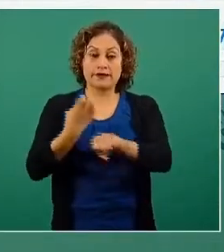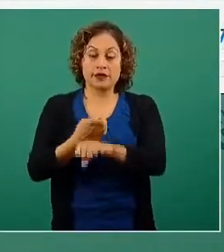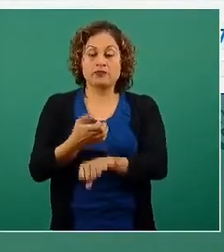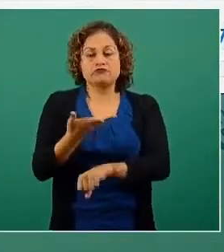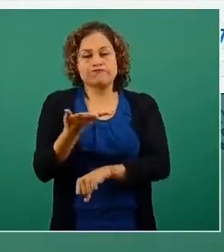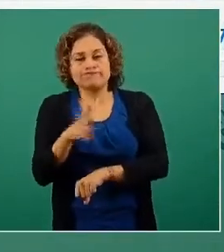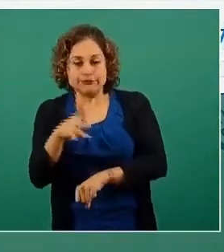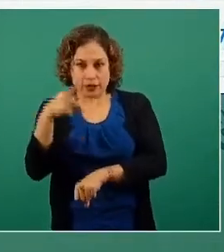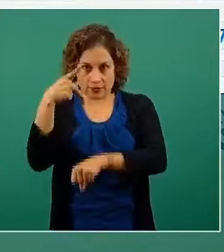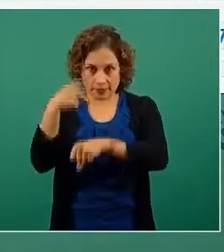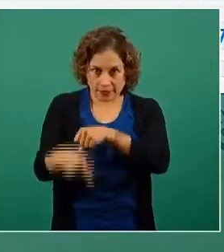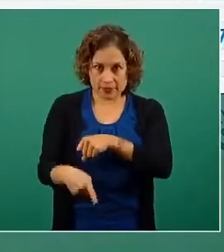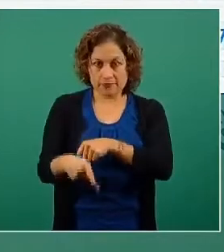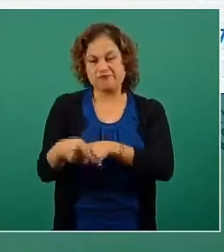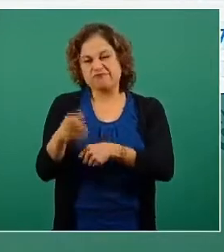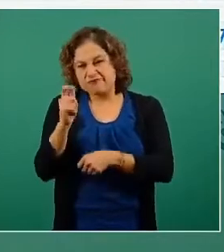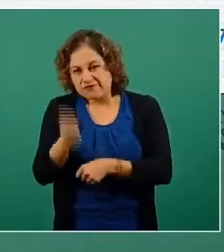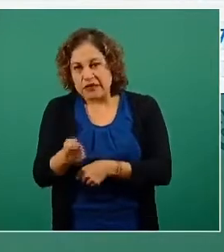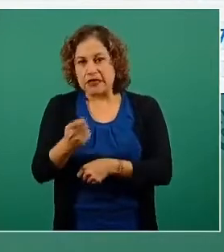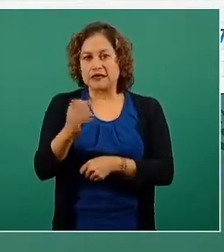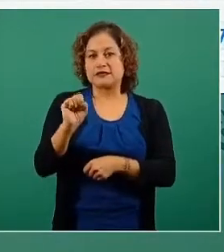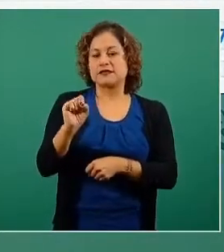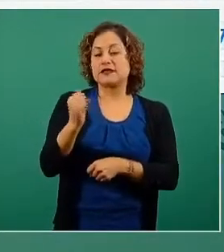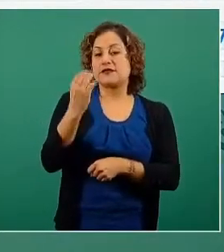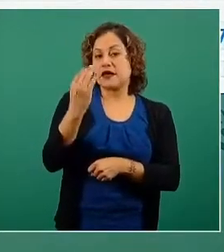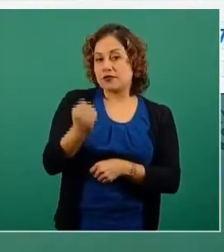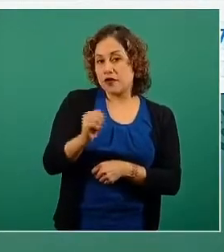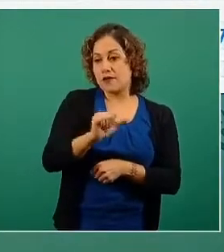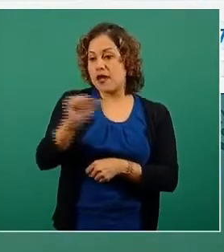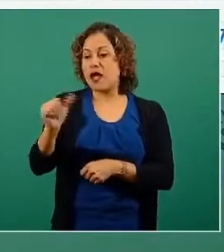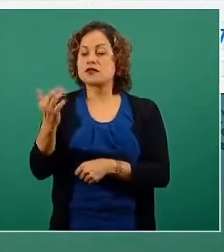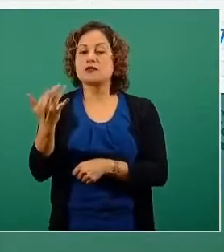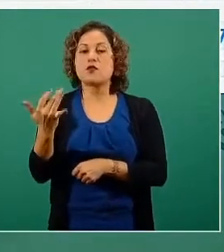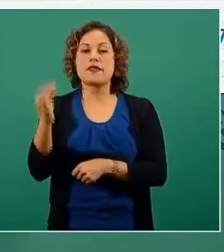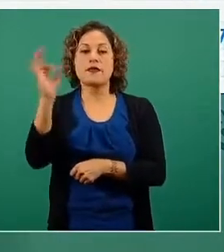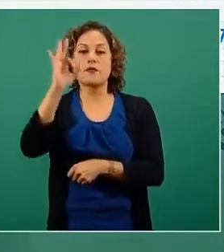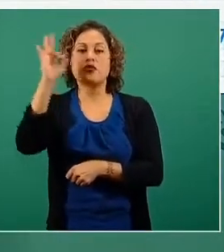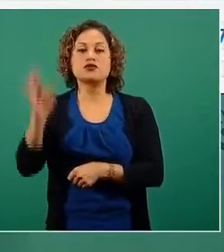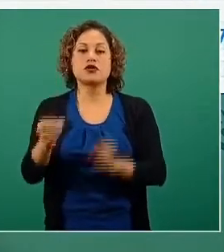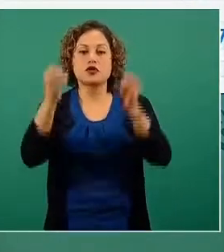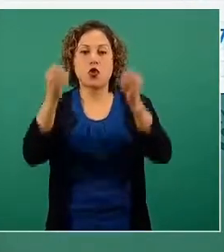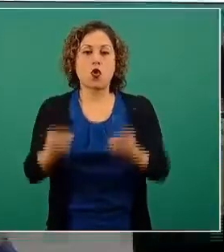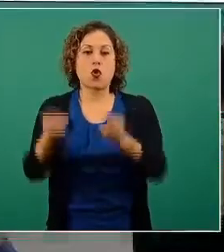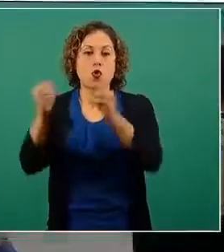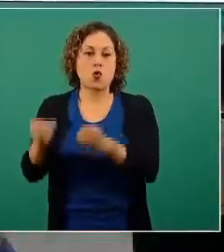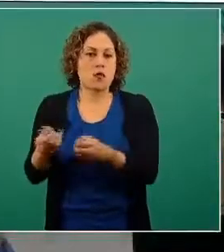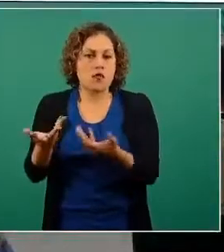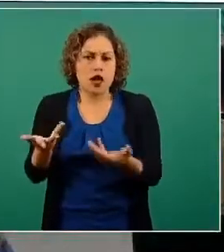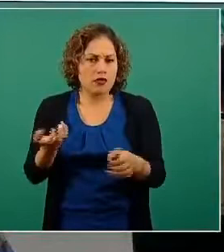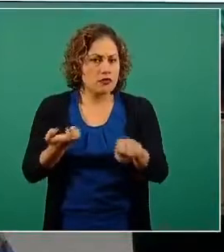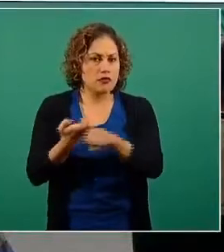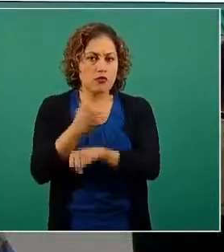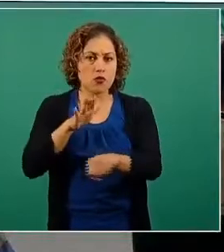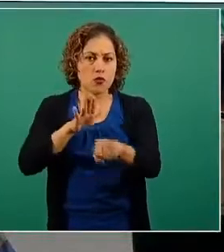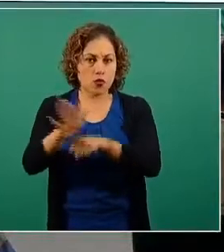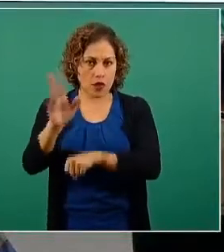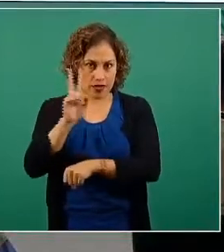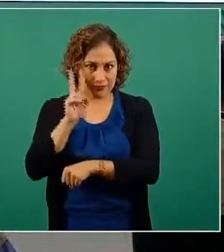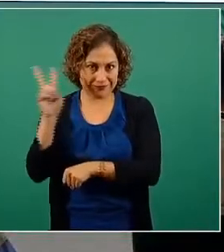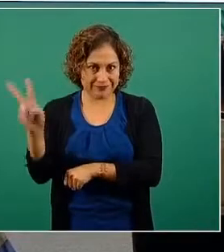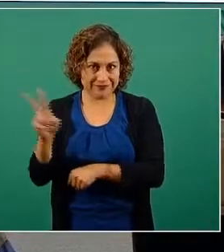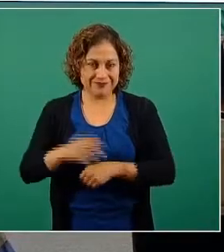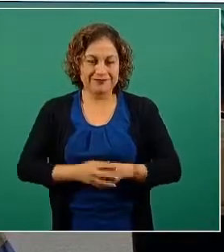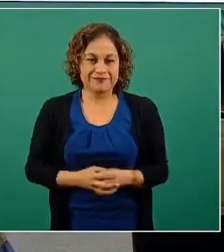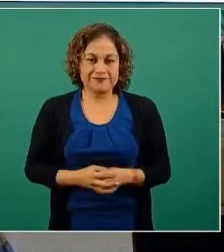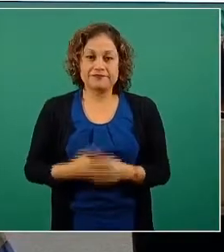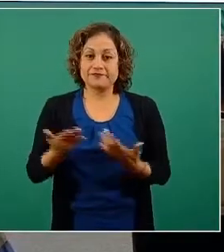intermedio entre el 69 y el 50% de ocupación. ¿Qué entidades federativas se encuentran en este rango? Pues